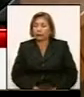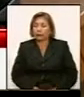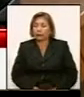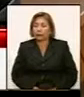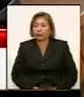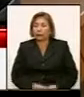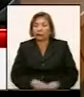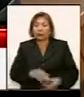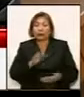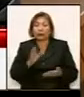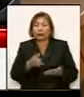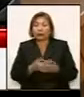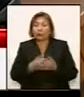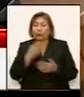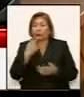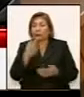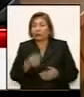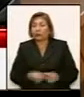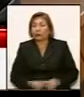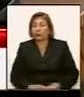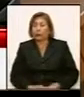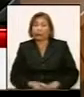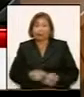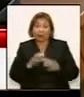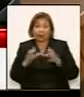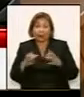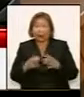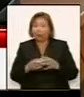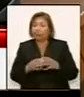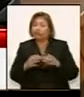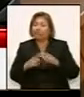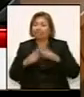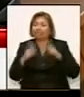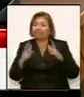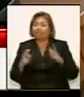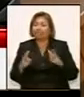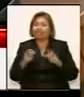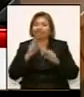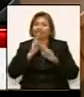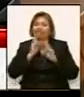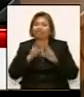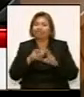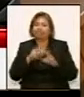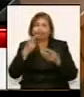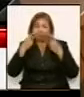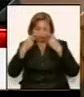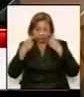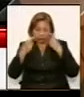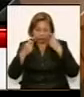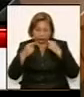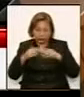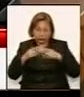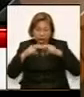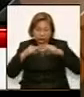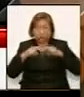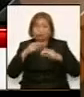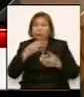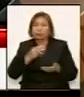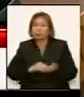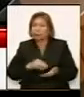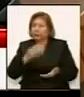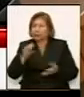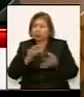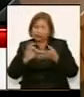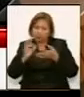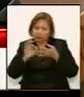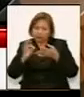pero todo esto nos va a comer en general como cuatro grandes resultados que vayan investigación que tienen la pueden está encontrar a más detalle